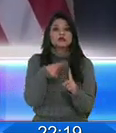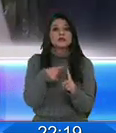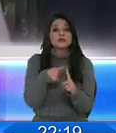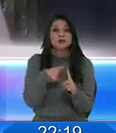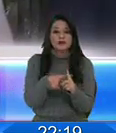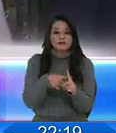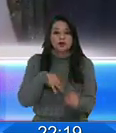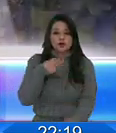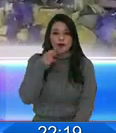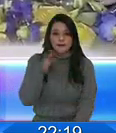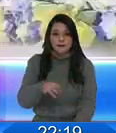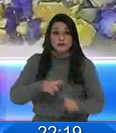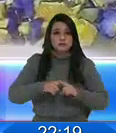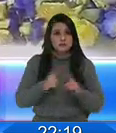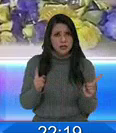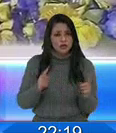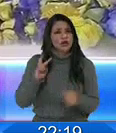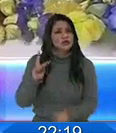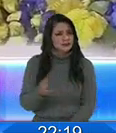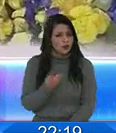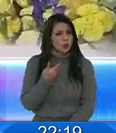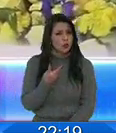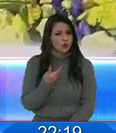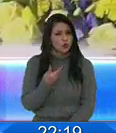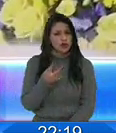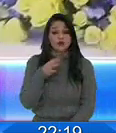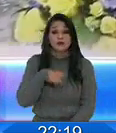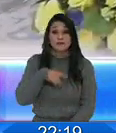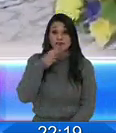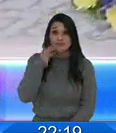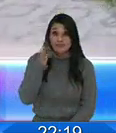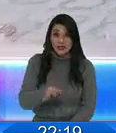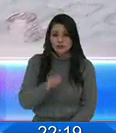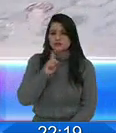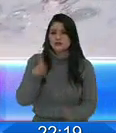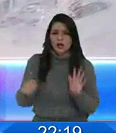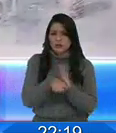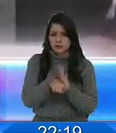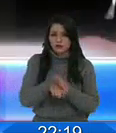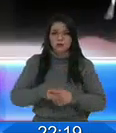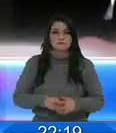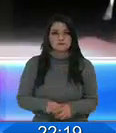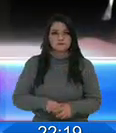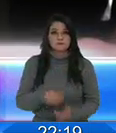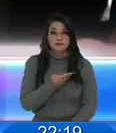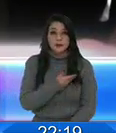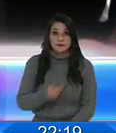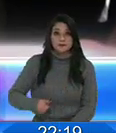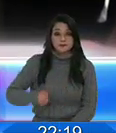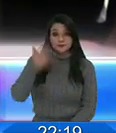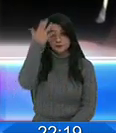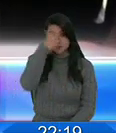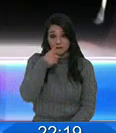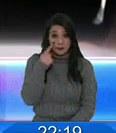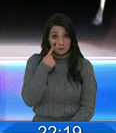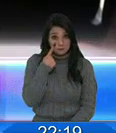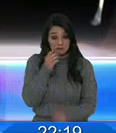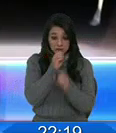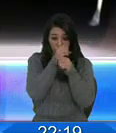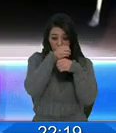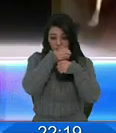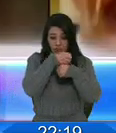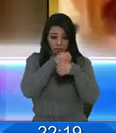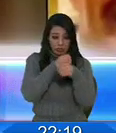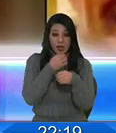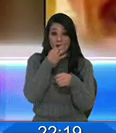embargo, después de un segundo examen, descartaron ese diagnóstico. Trump, por su parte, no se ha sometido a la prueba de la enfermedad bajo el